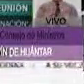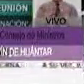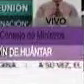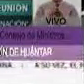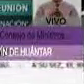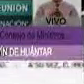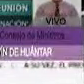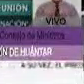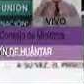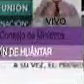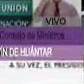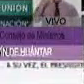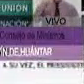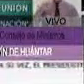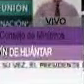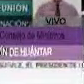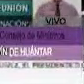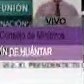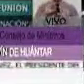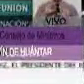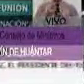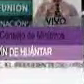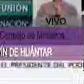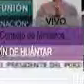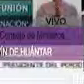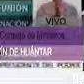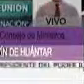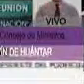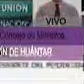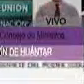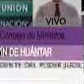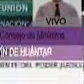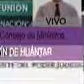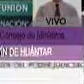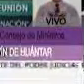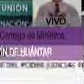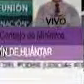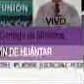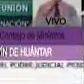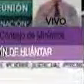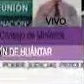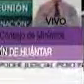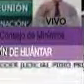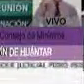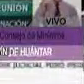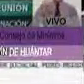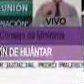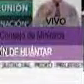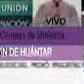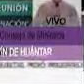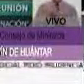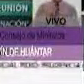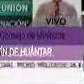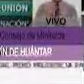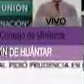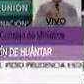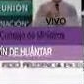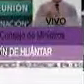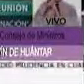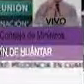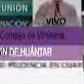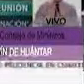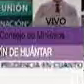afán político, seguramente minusválido, digamos, de poder plantear una cuestión